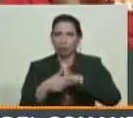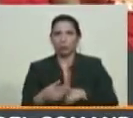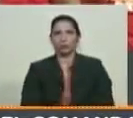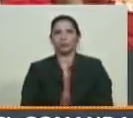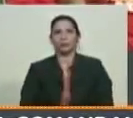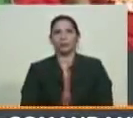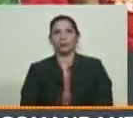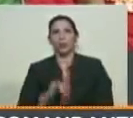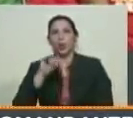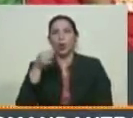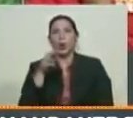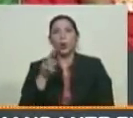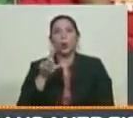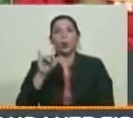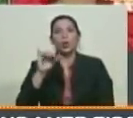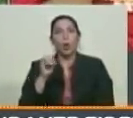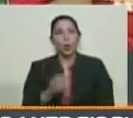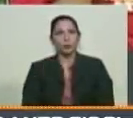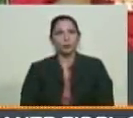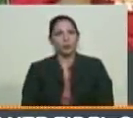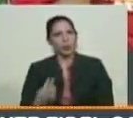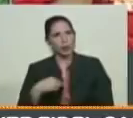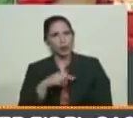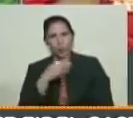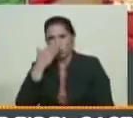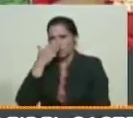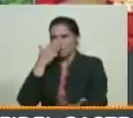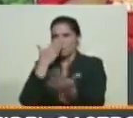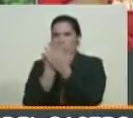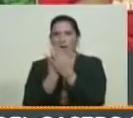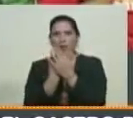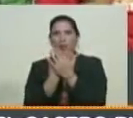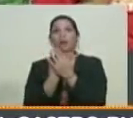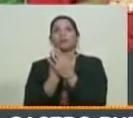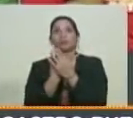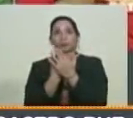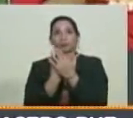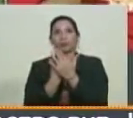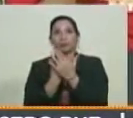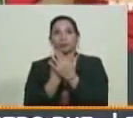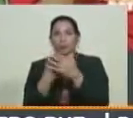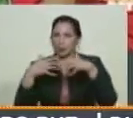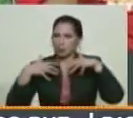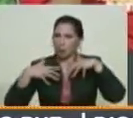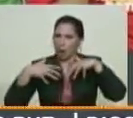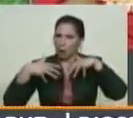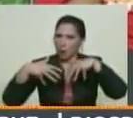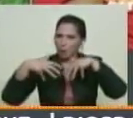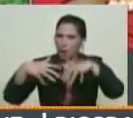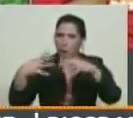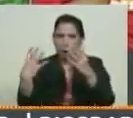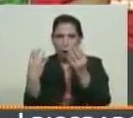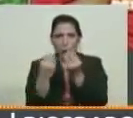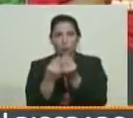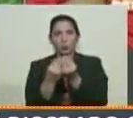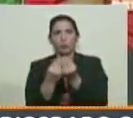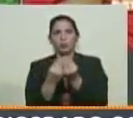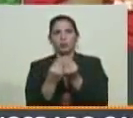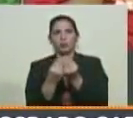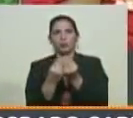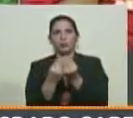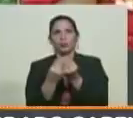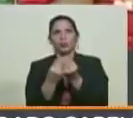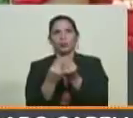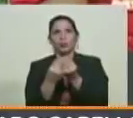Julio León, y veníamos ahí al frente, Vielma Mora, Piñate, y veíamos